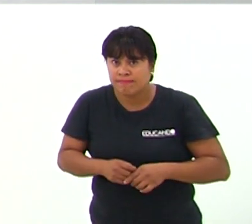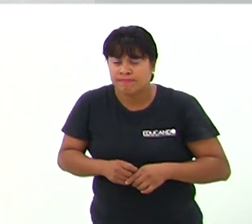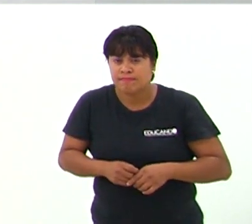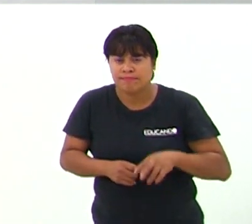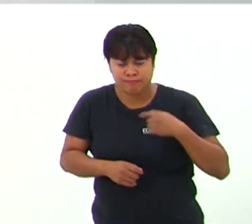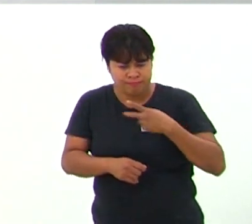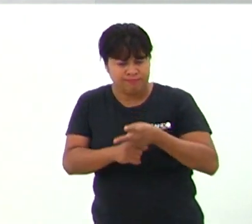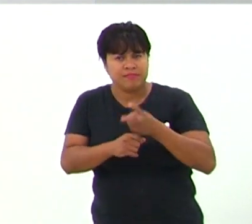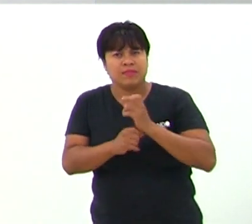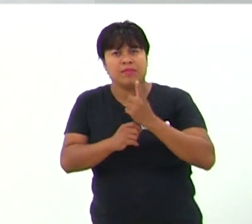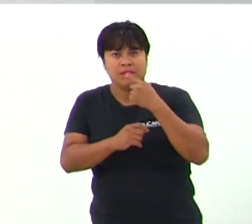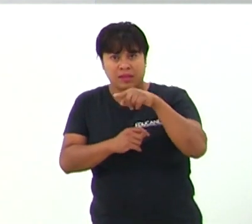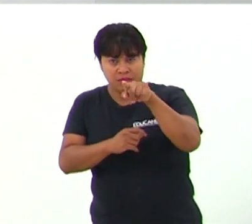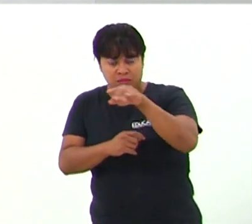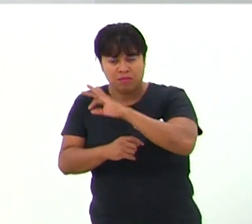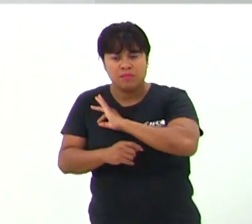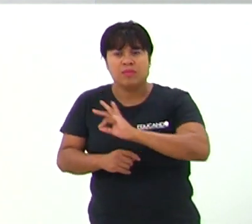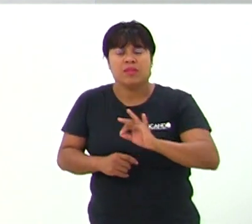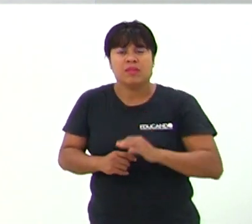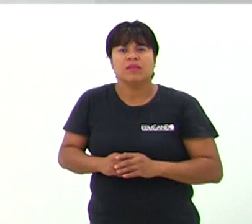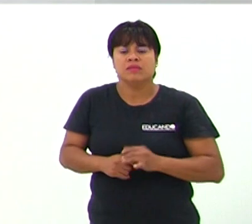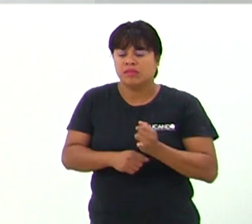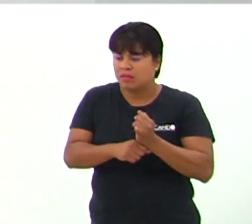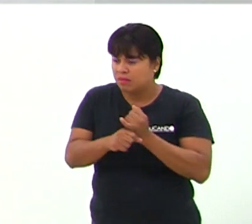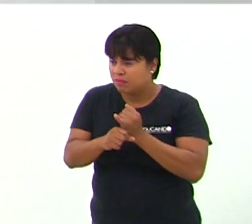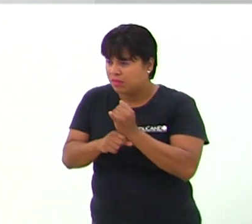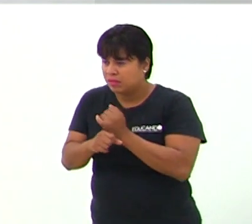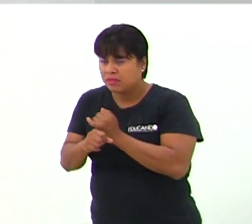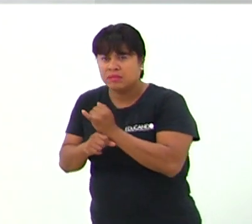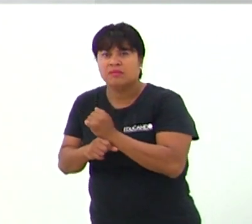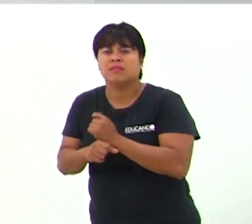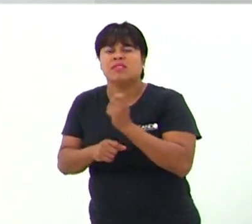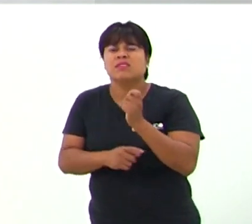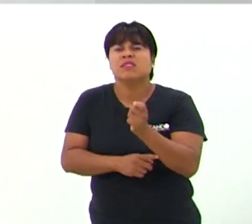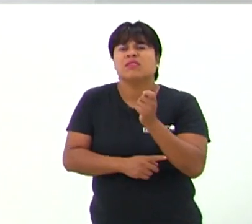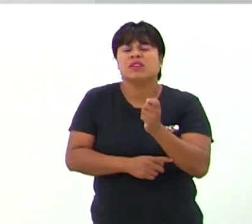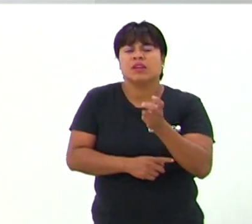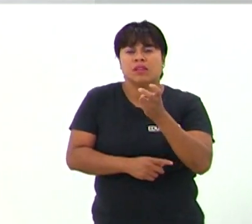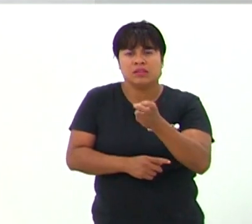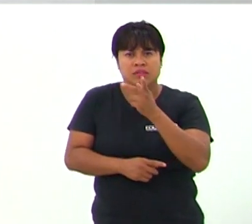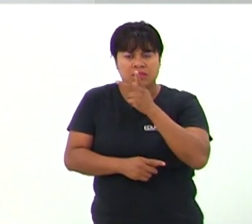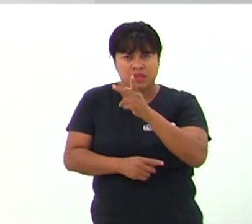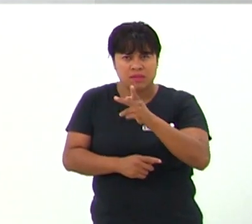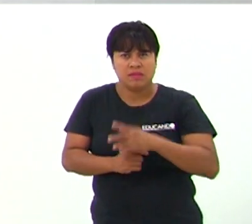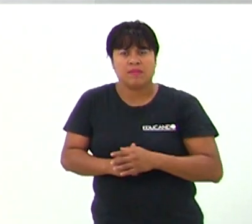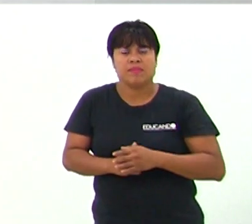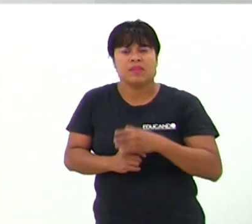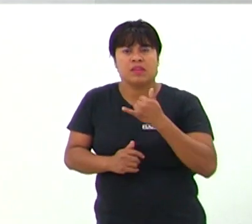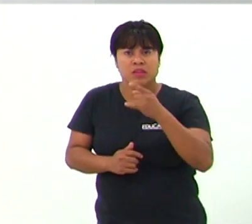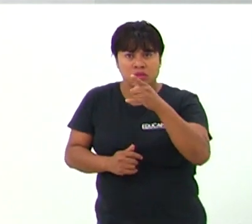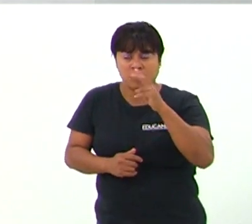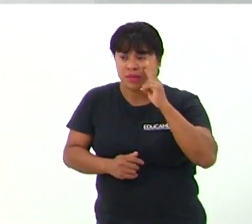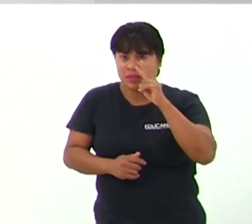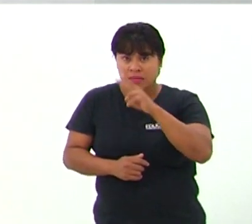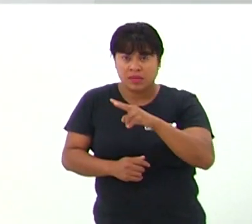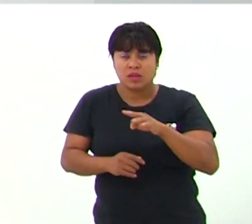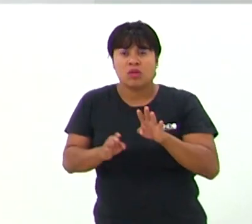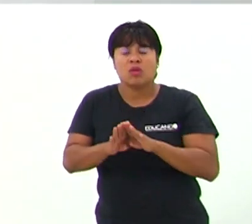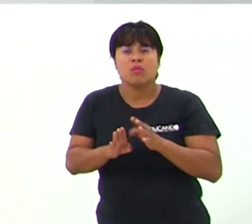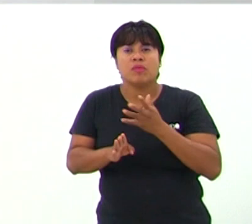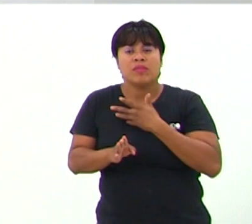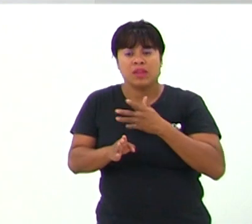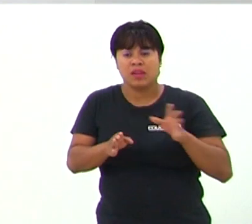Te invito para que tú puedas investigar el significado de esta palabra y te vas a dar cuenta cómo